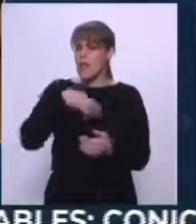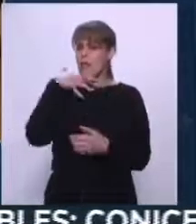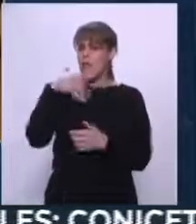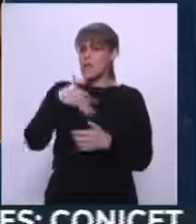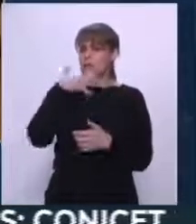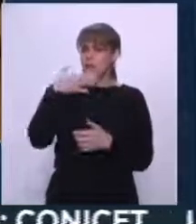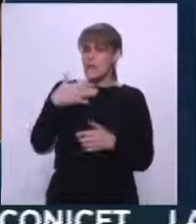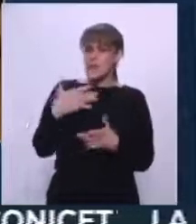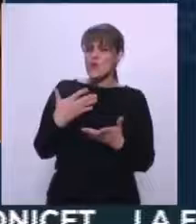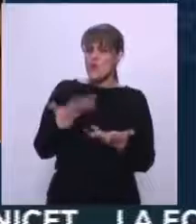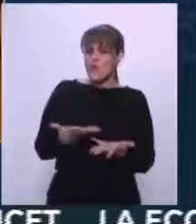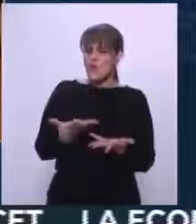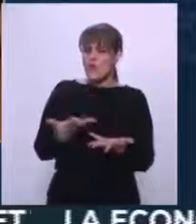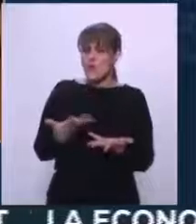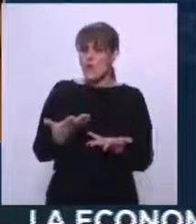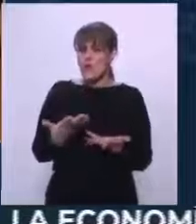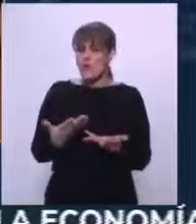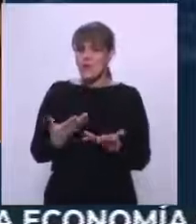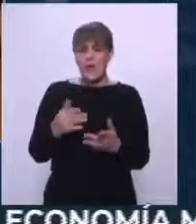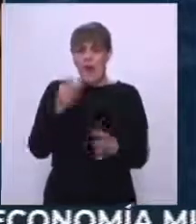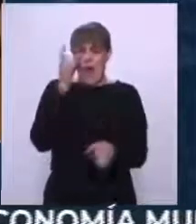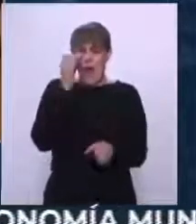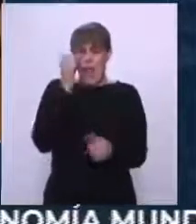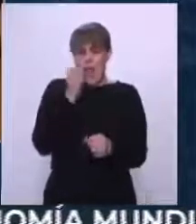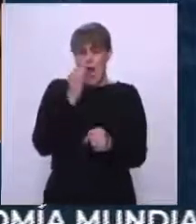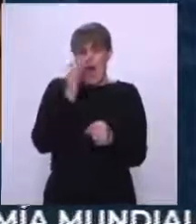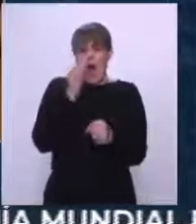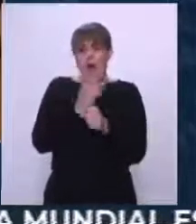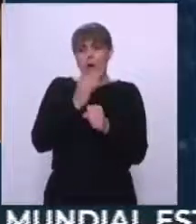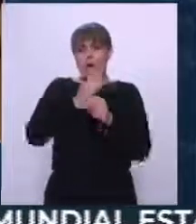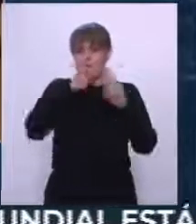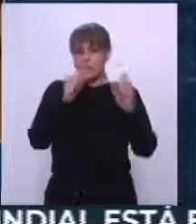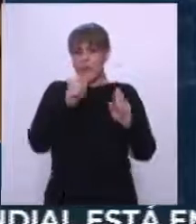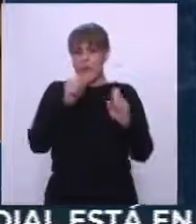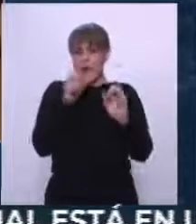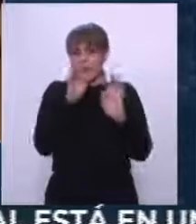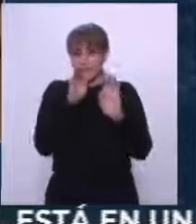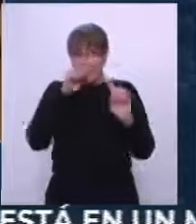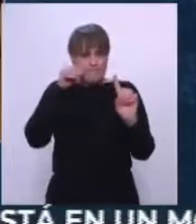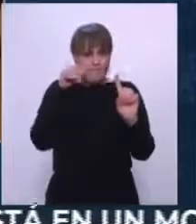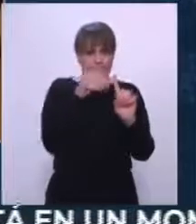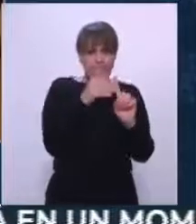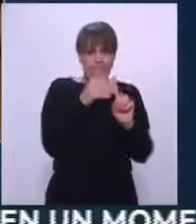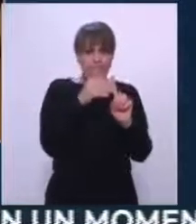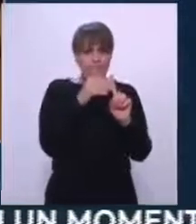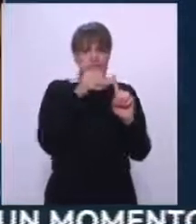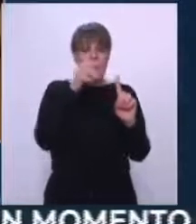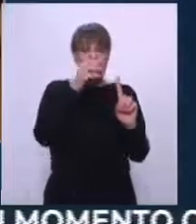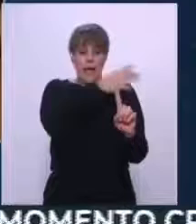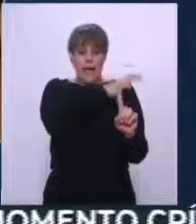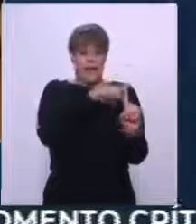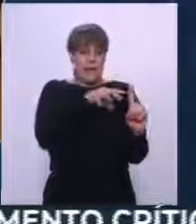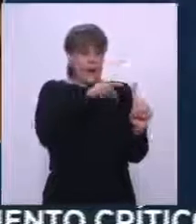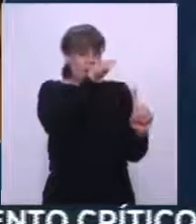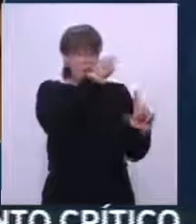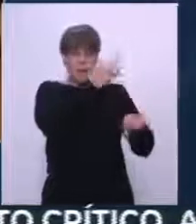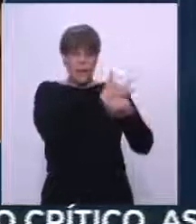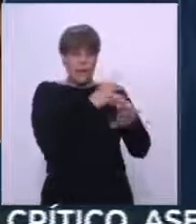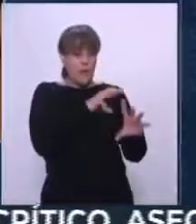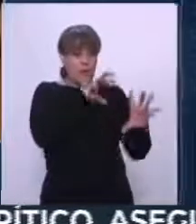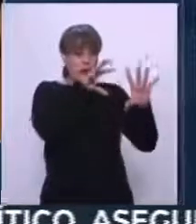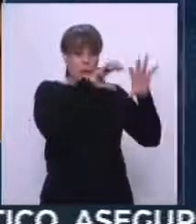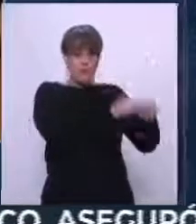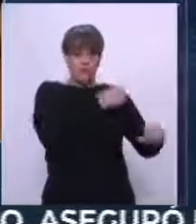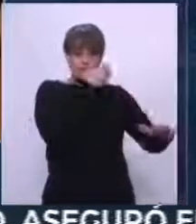momento? Estamos hablando de un caso en específico, por el cual el general Cienfuegos fue arrestado en los Estados Unidos. Independientemente de todo,